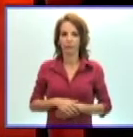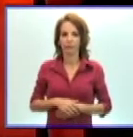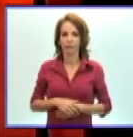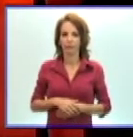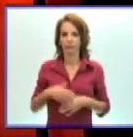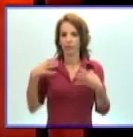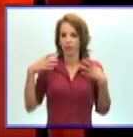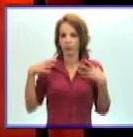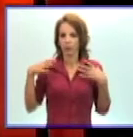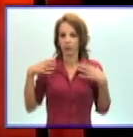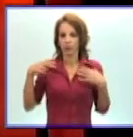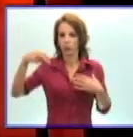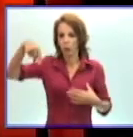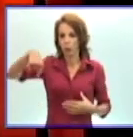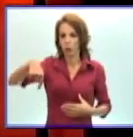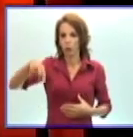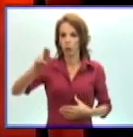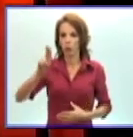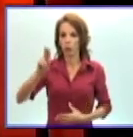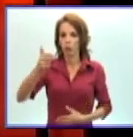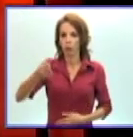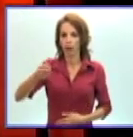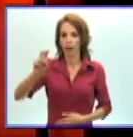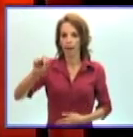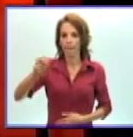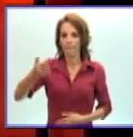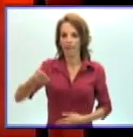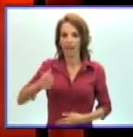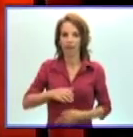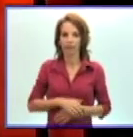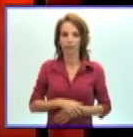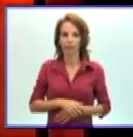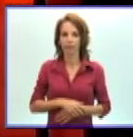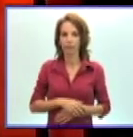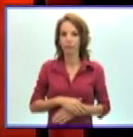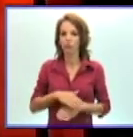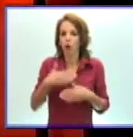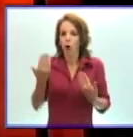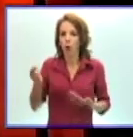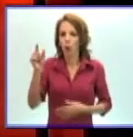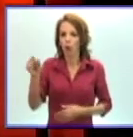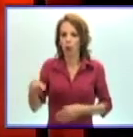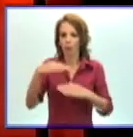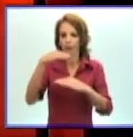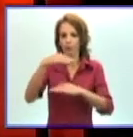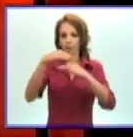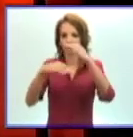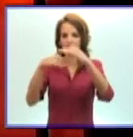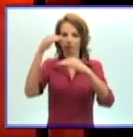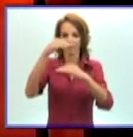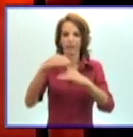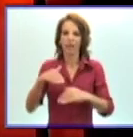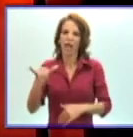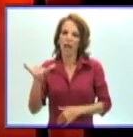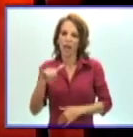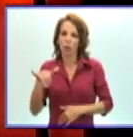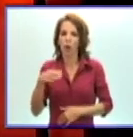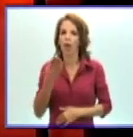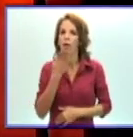hombre construyó una arquitectura semejante a la que tenían los aborígenes. Eso es un cambio producido por el